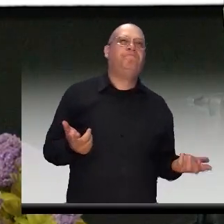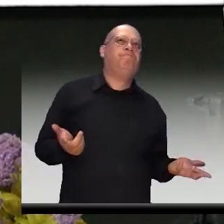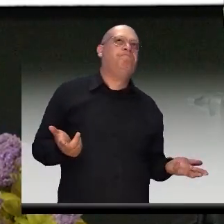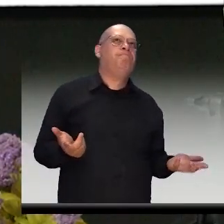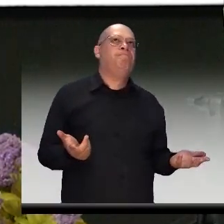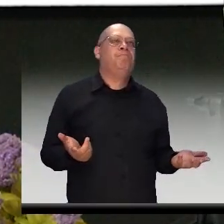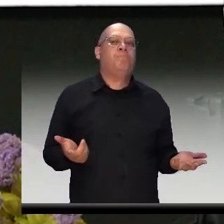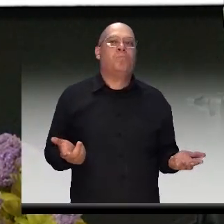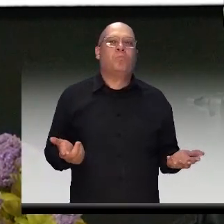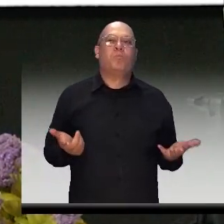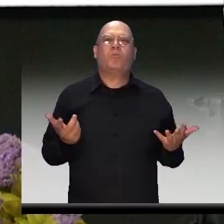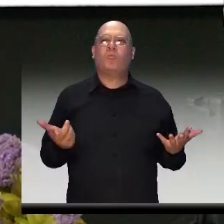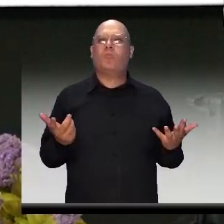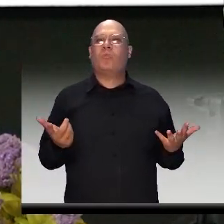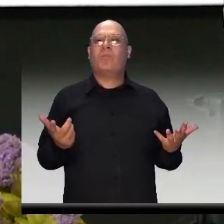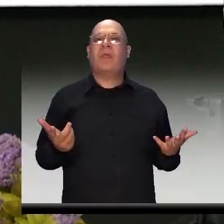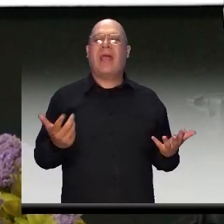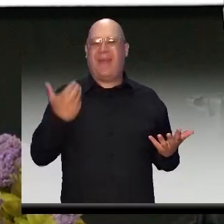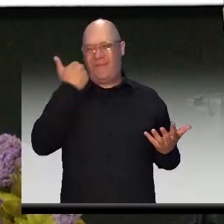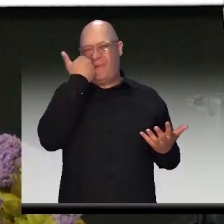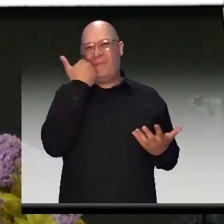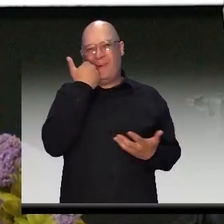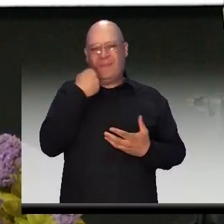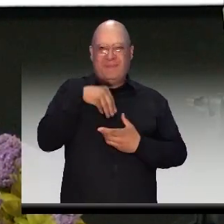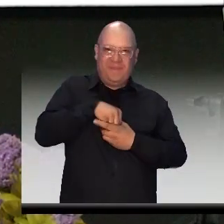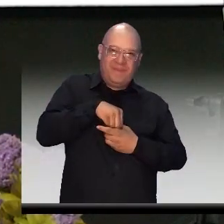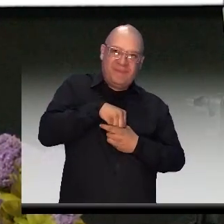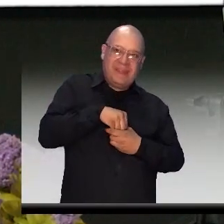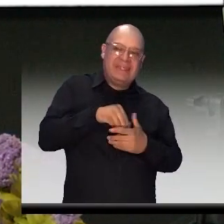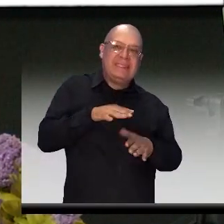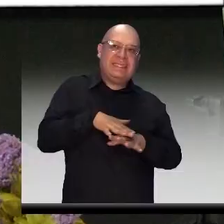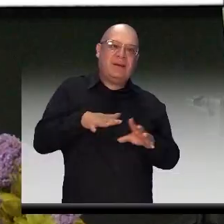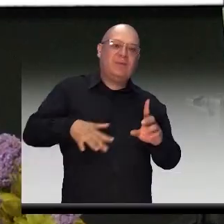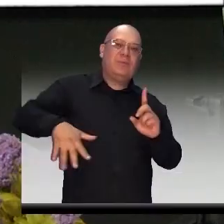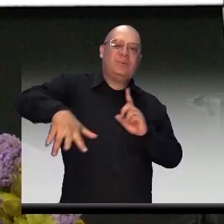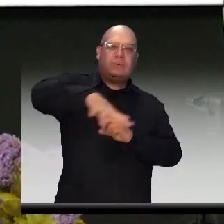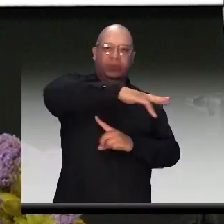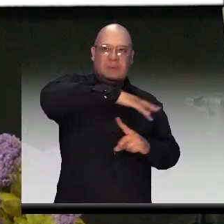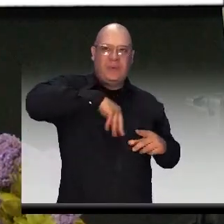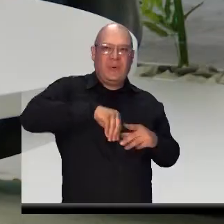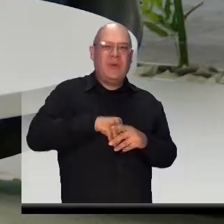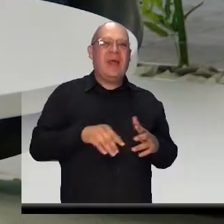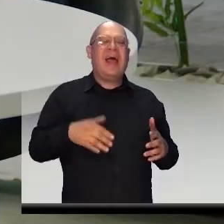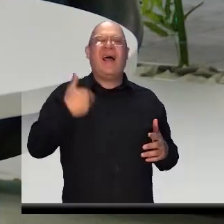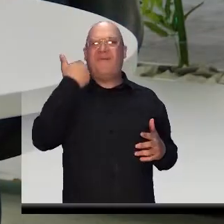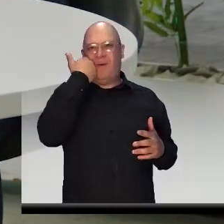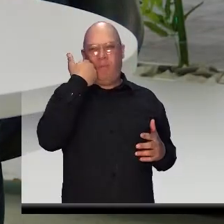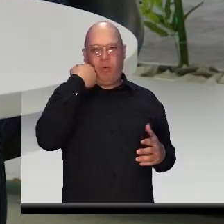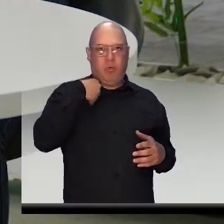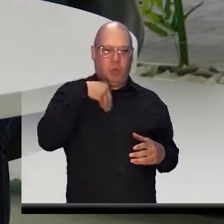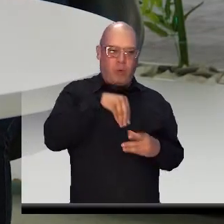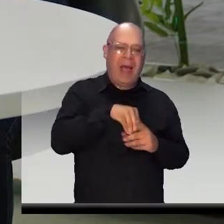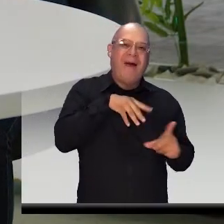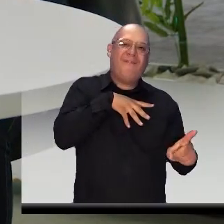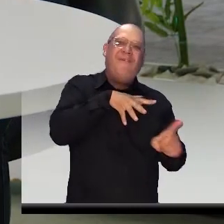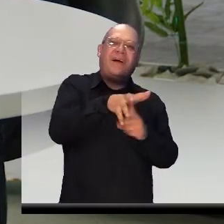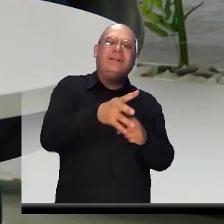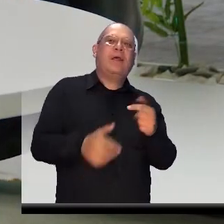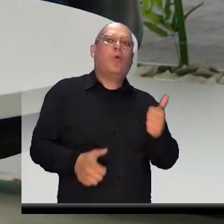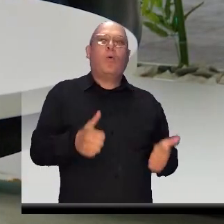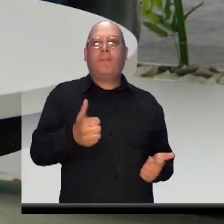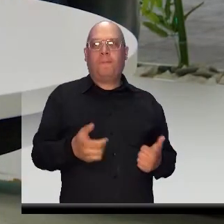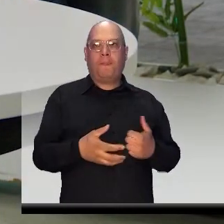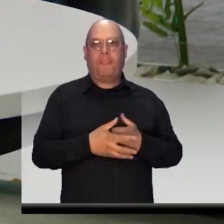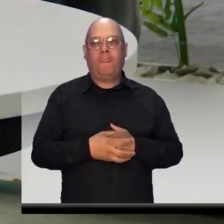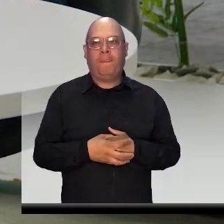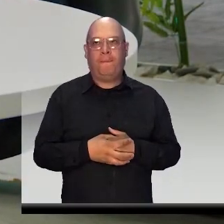cómo esas enfermedades, pero ya como en un ambiente, como ya hablando de la salud pública, puede afectar también. Bueno, en términos